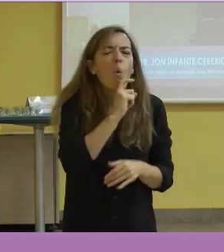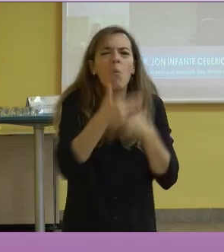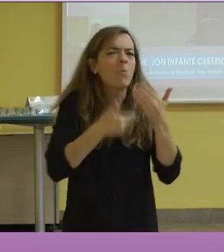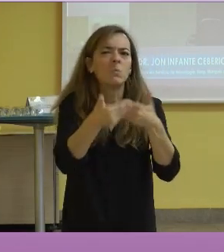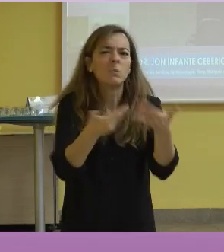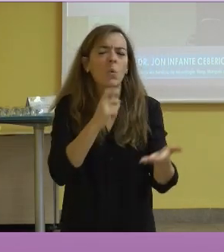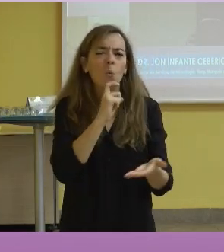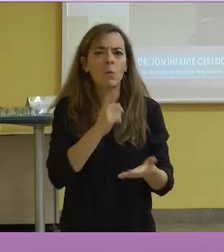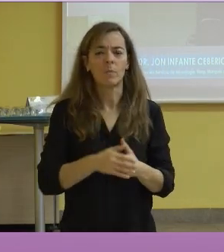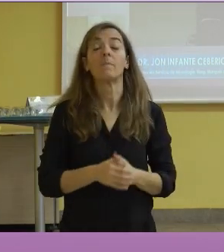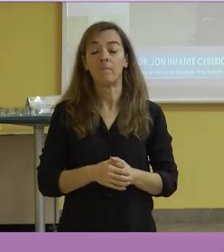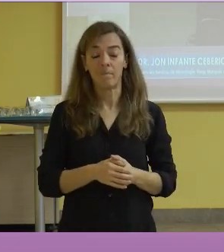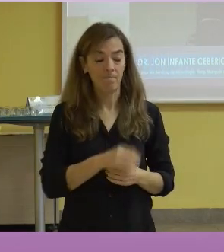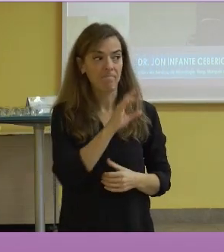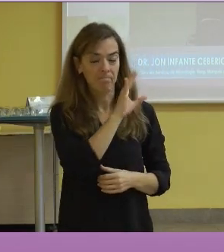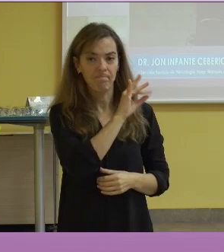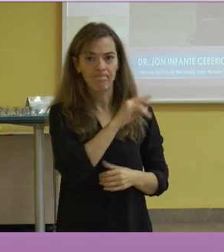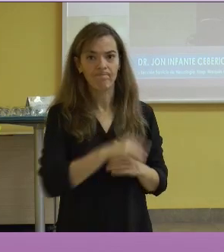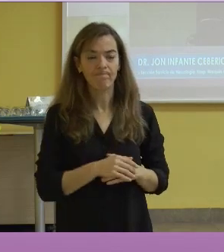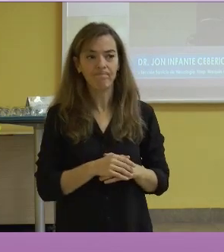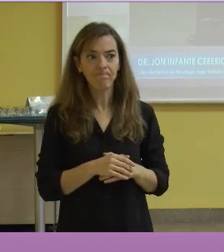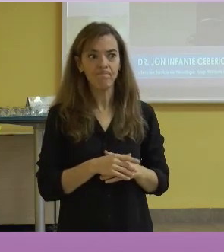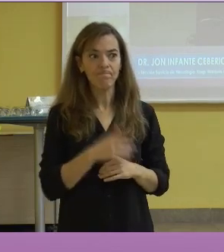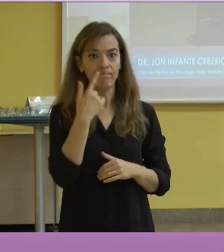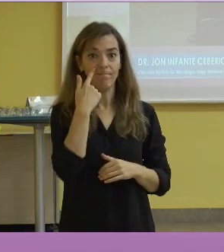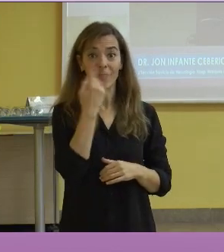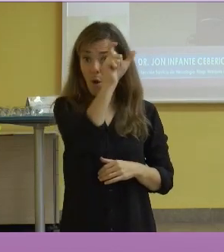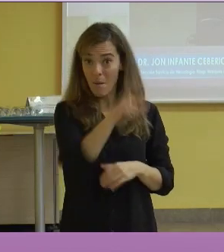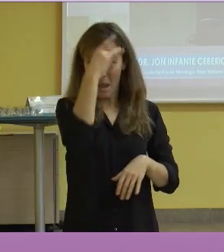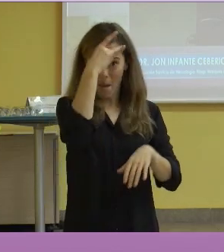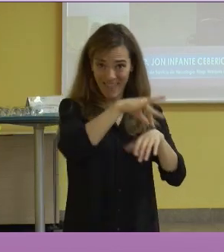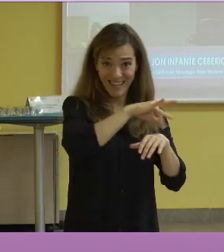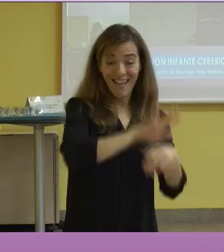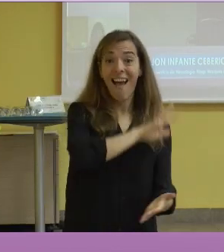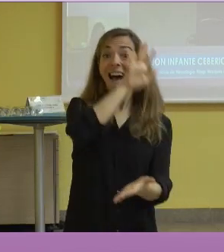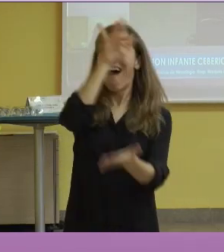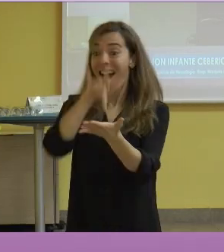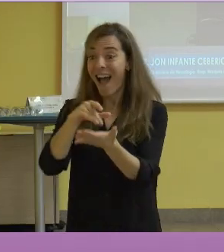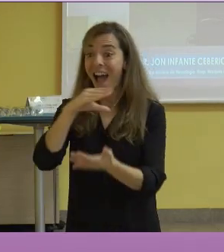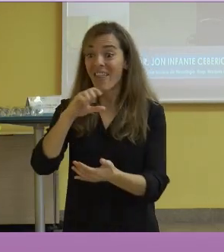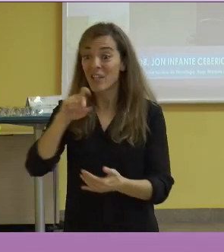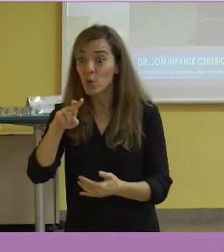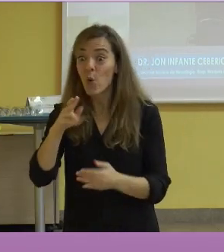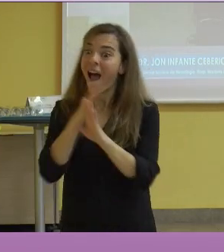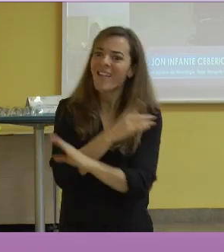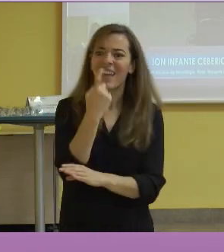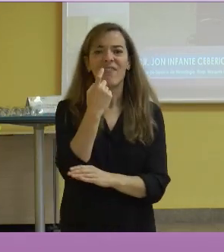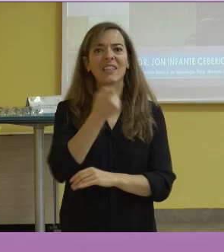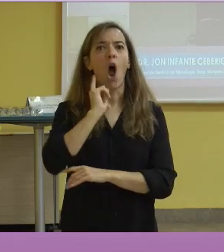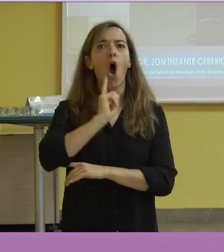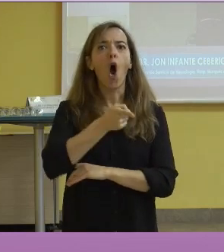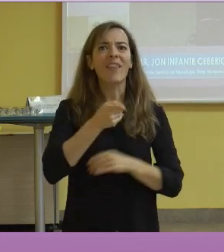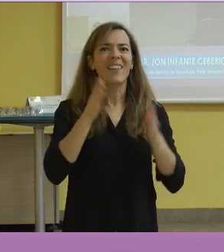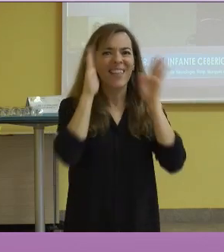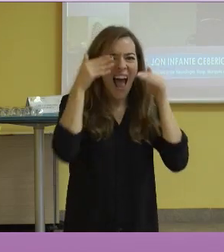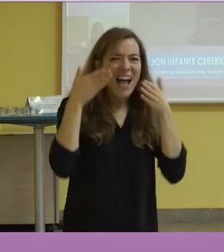Sí, para que un paciente llegue al CESUR, tiene que venir con una orden de asistencia emitida